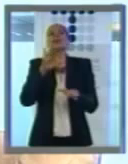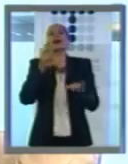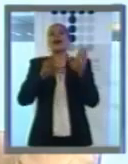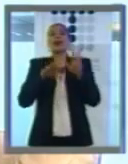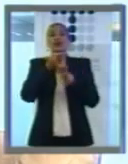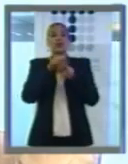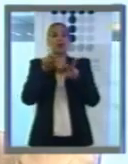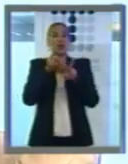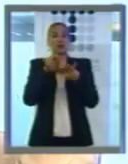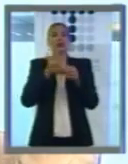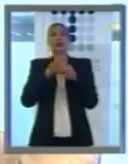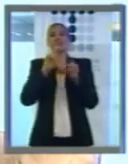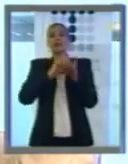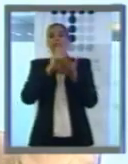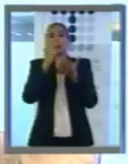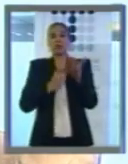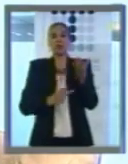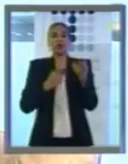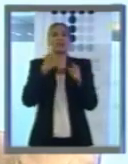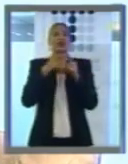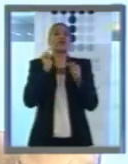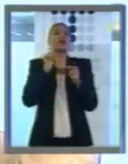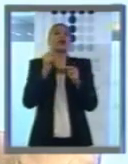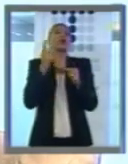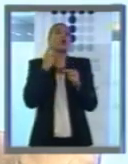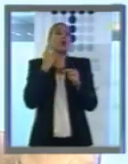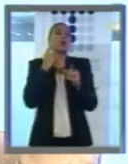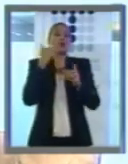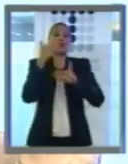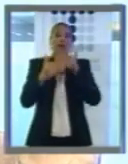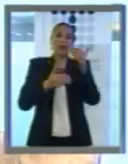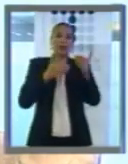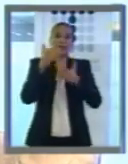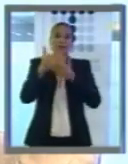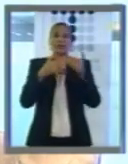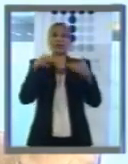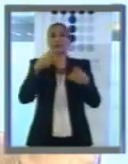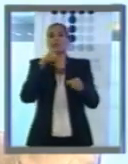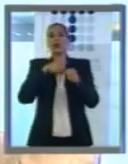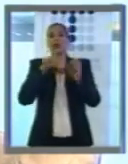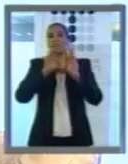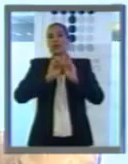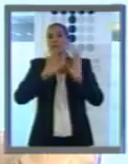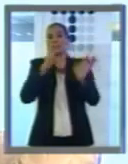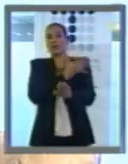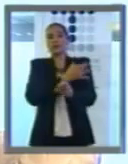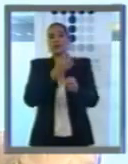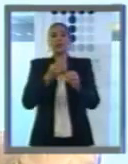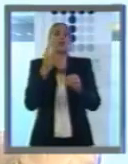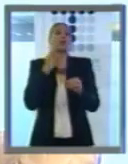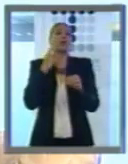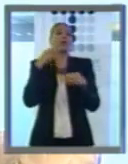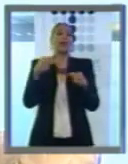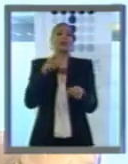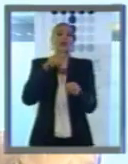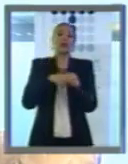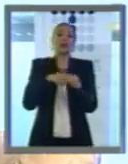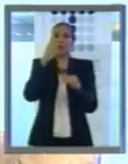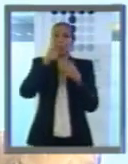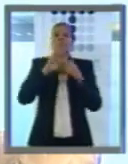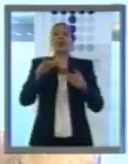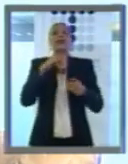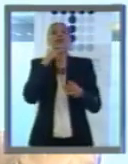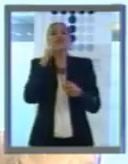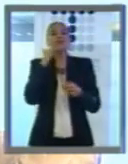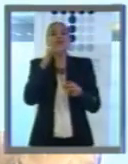ambos programas y las políticas que se lancen, tanto la Política Nacional de Transparencia como la Política Nacional